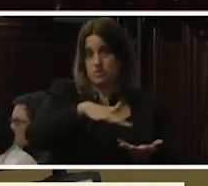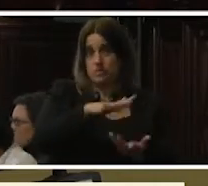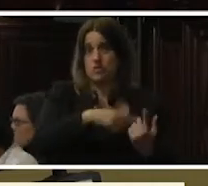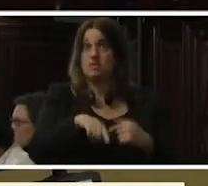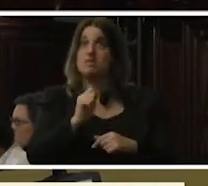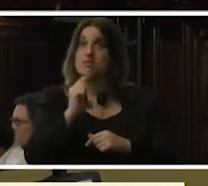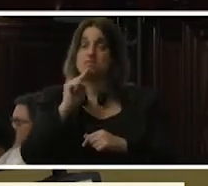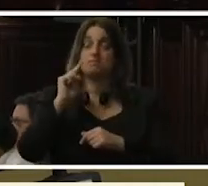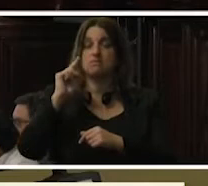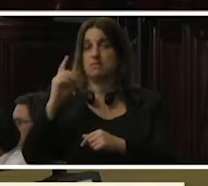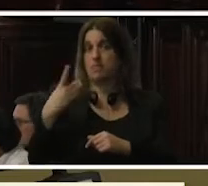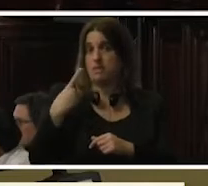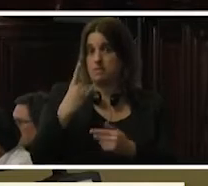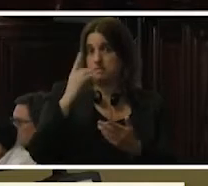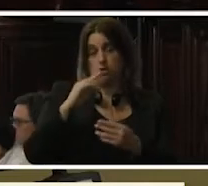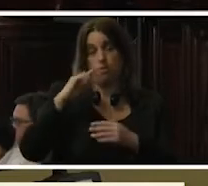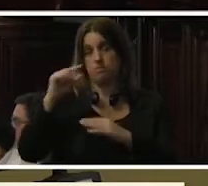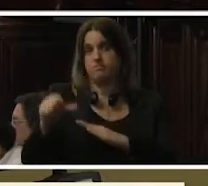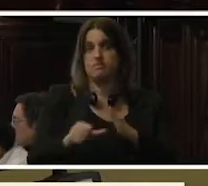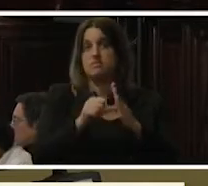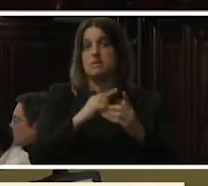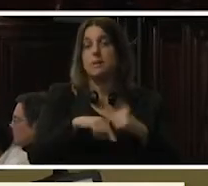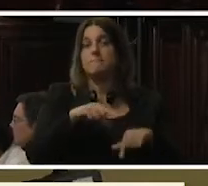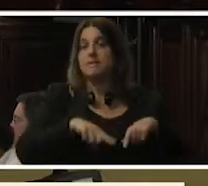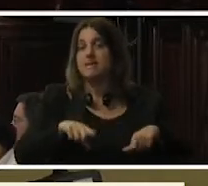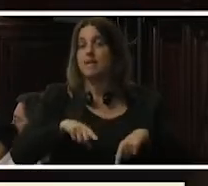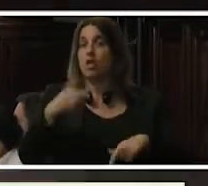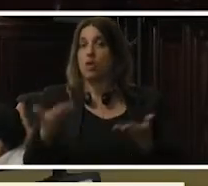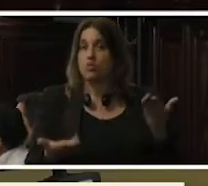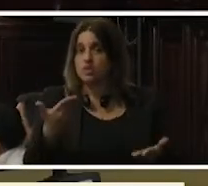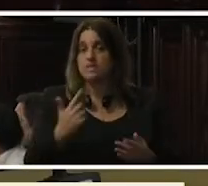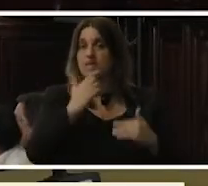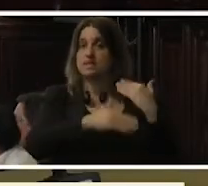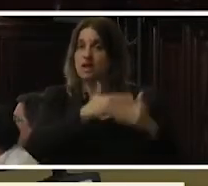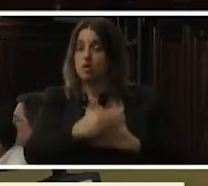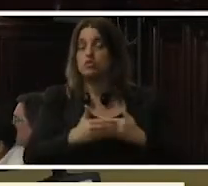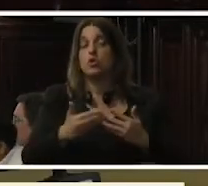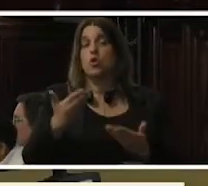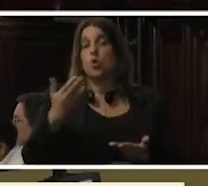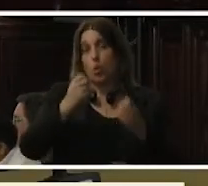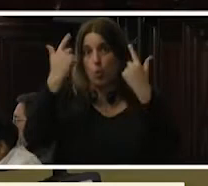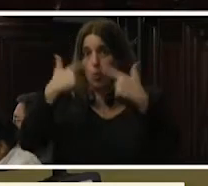CIDOB, Ministerio de Justicia, Desarrollo Rural y Tierras y la Defensoría del Pueblo.